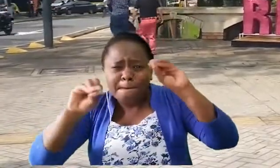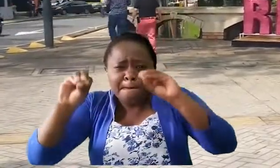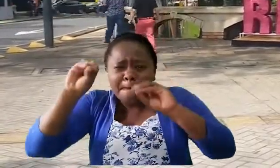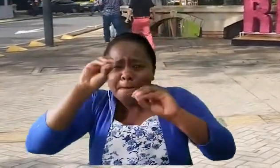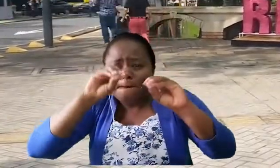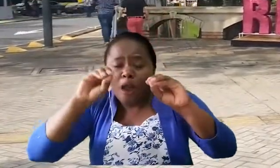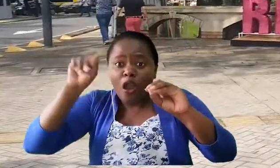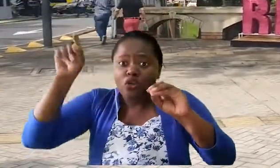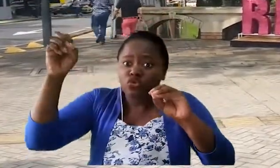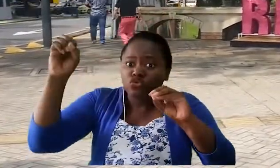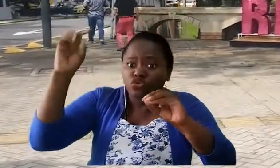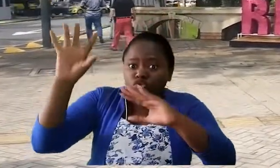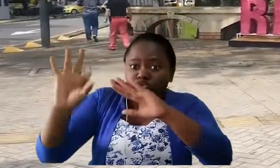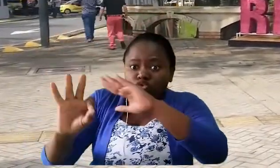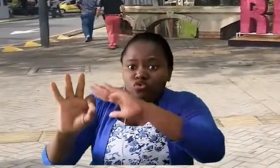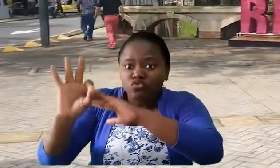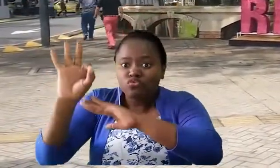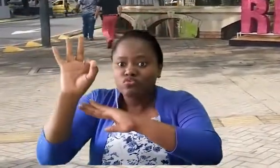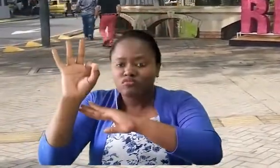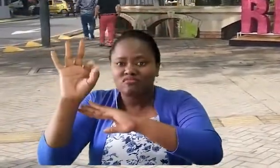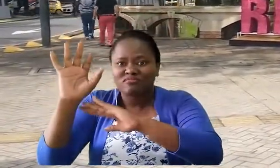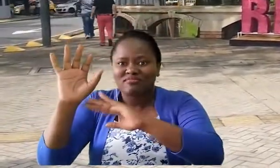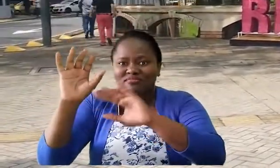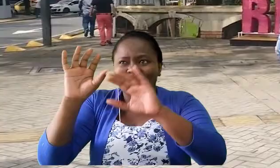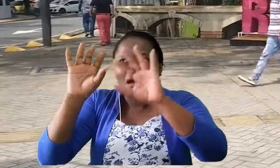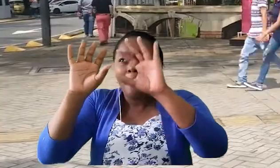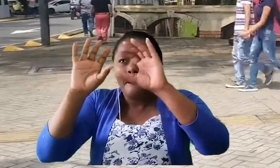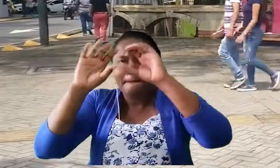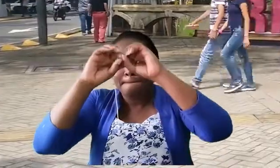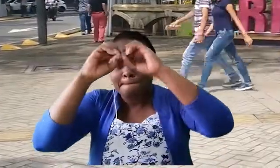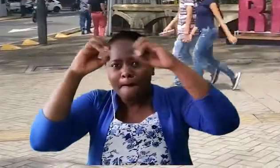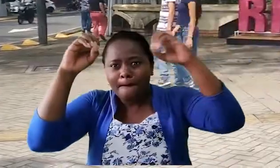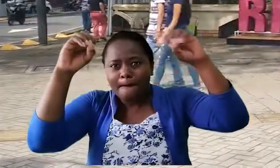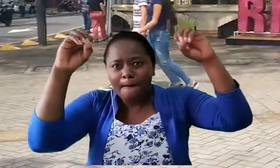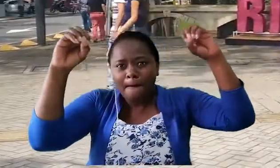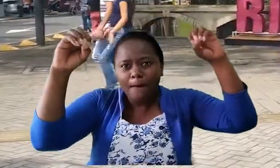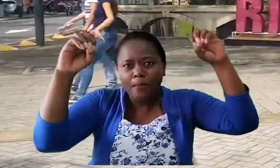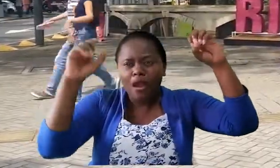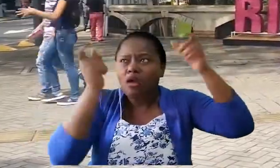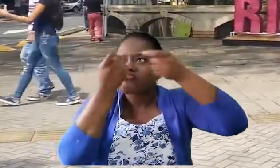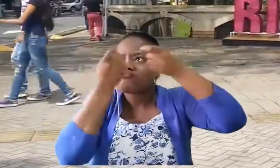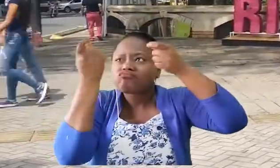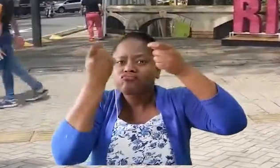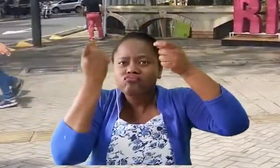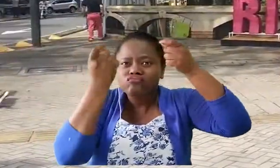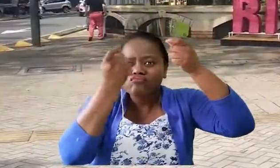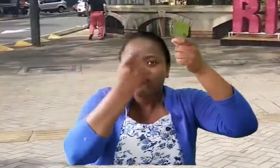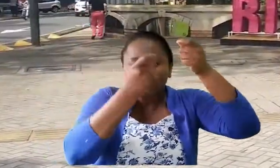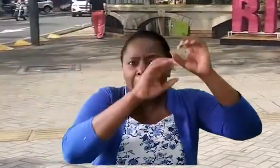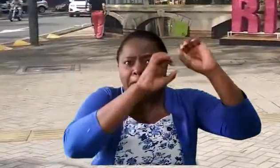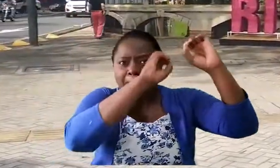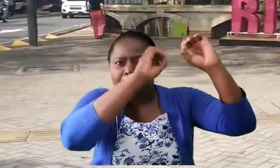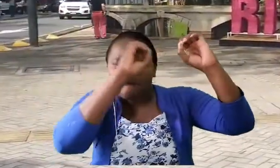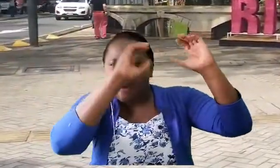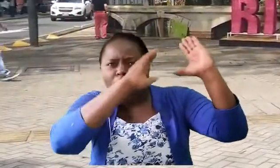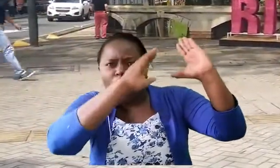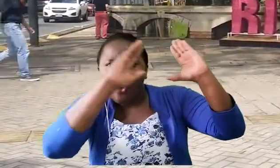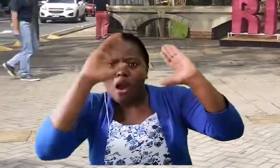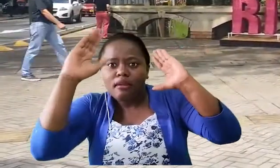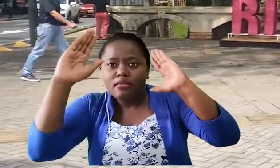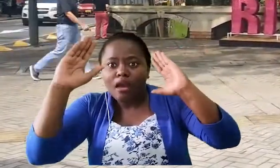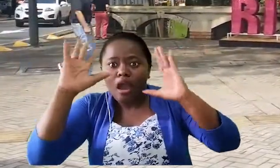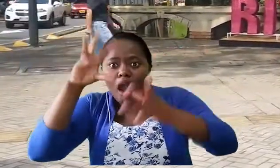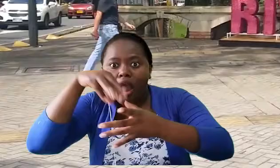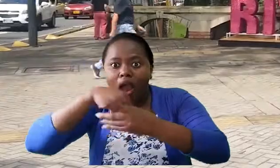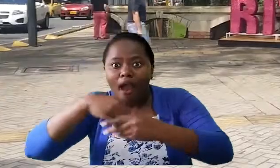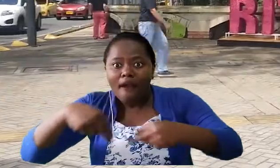los planetas, al movimiento. Todo está perfectamente sincronizado para que la vida, no solo de los seres humanos, sino